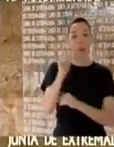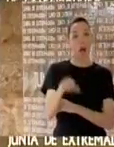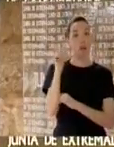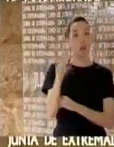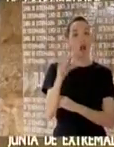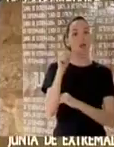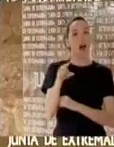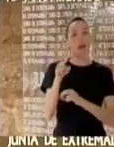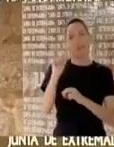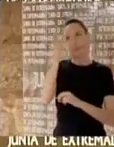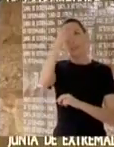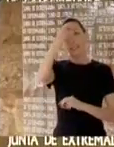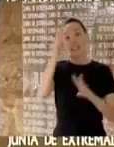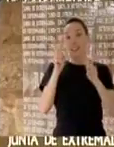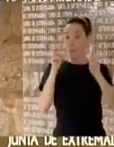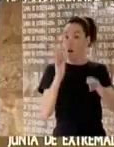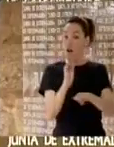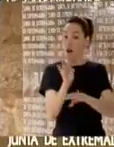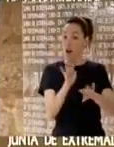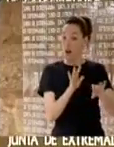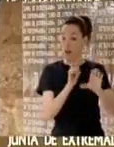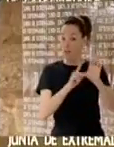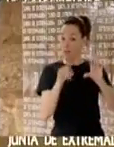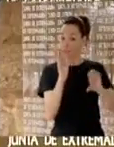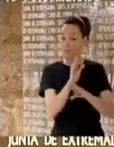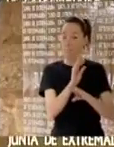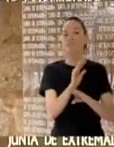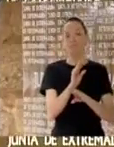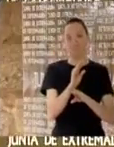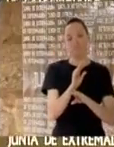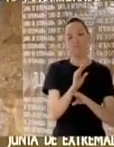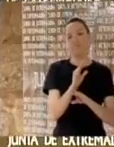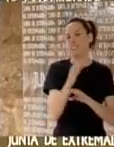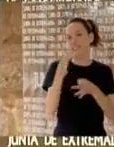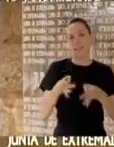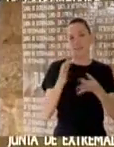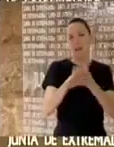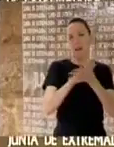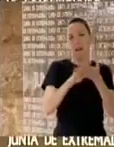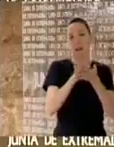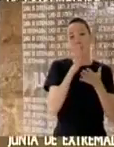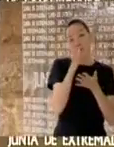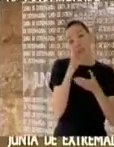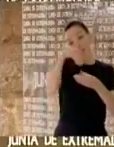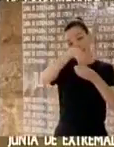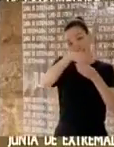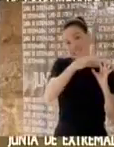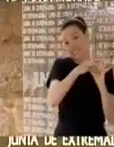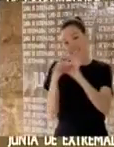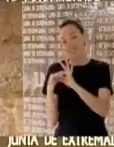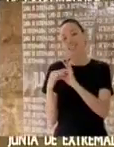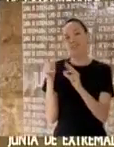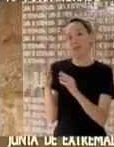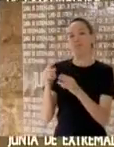la financiación autonómica, porque hablando de financiación autonómica estamos hablando también de las políticas públicas que definen a las